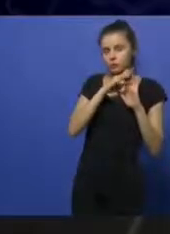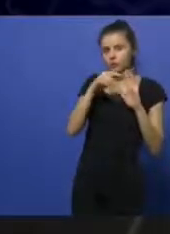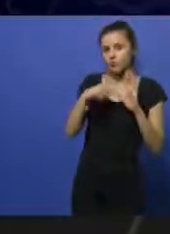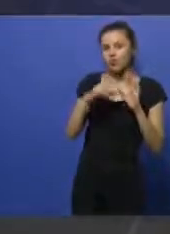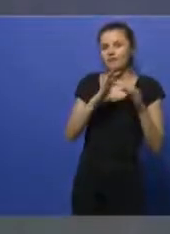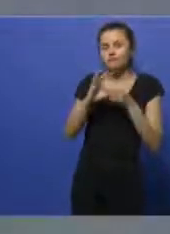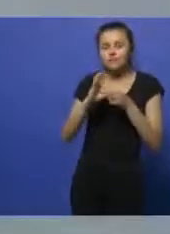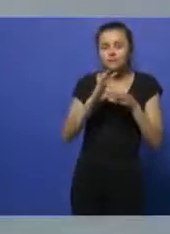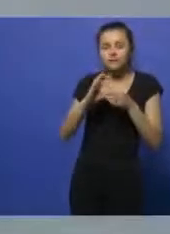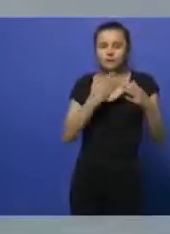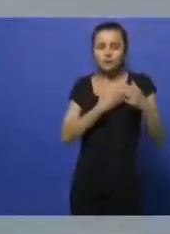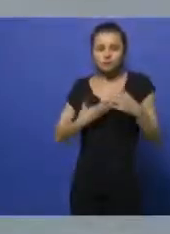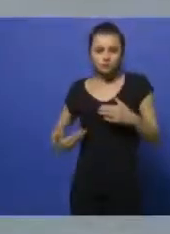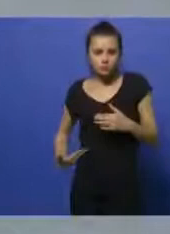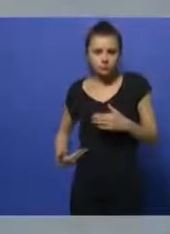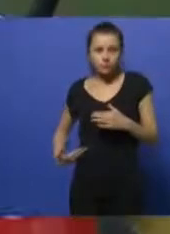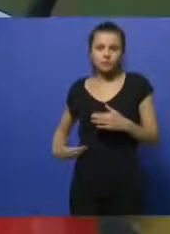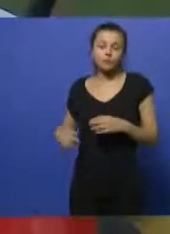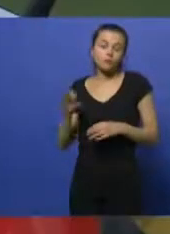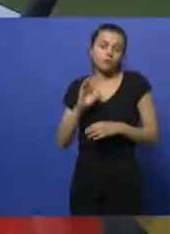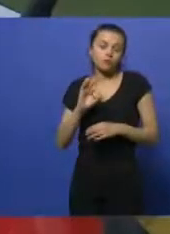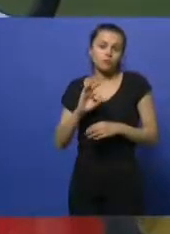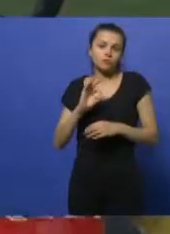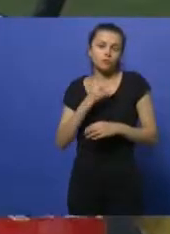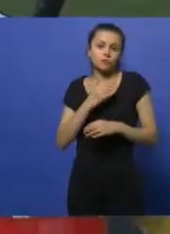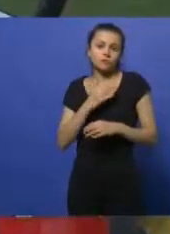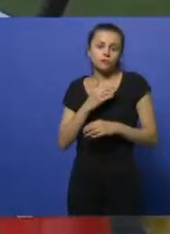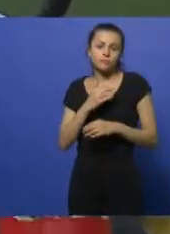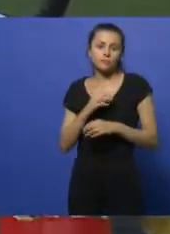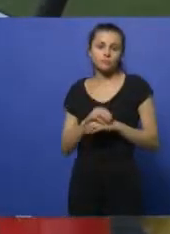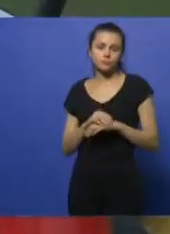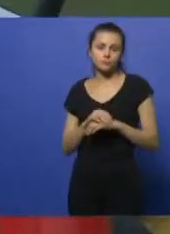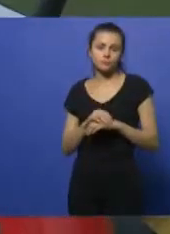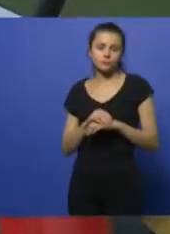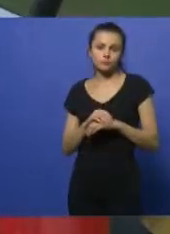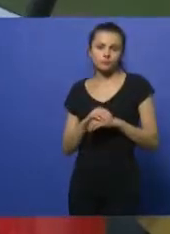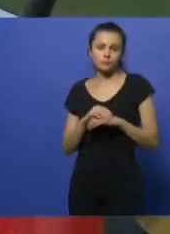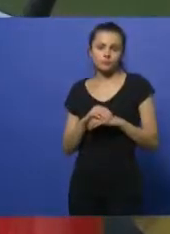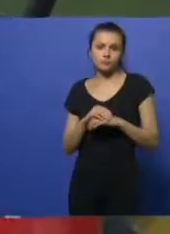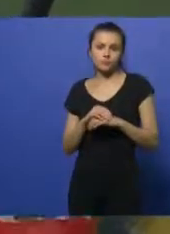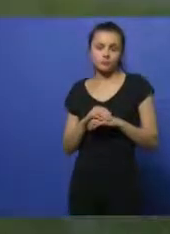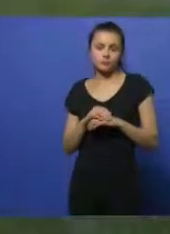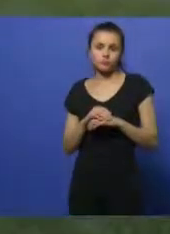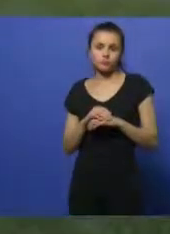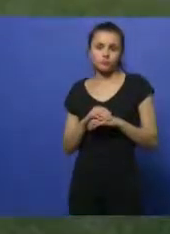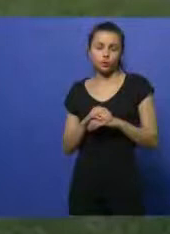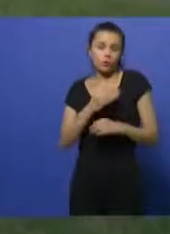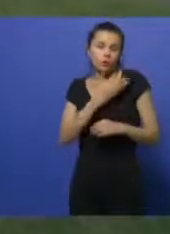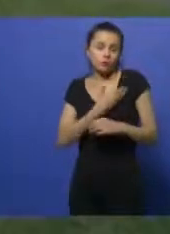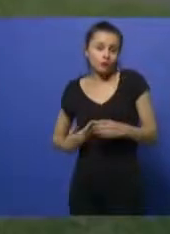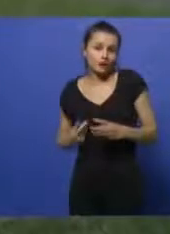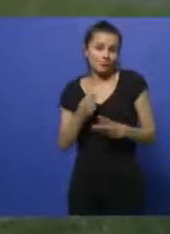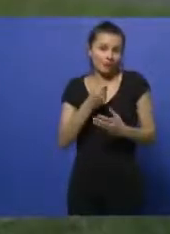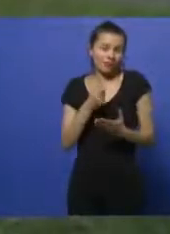el gobierno y lo que el gobierno le puede dar de fondos para